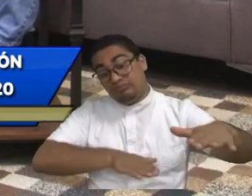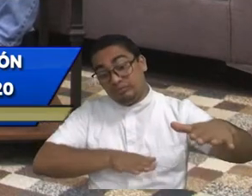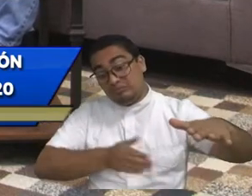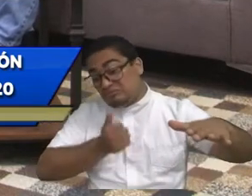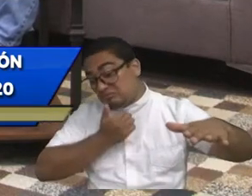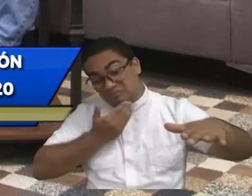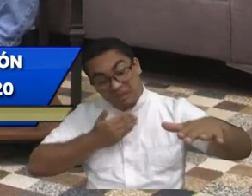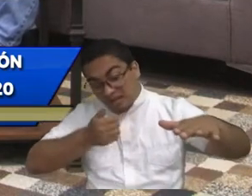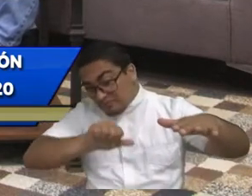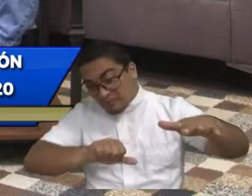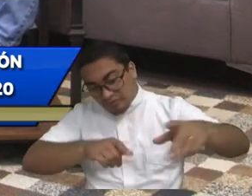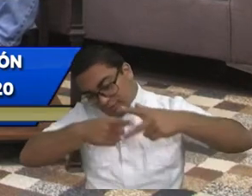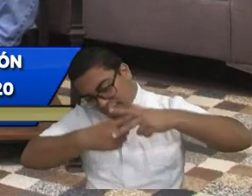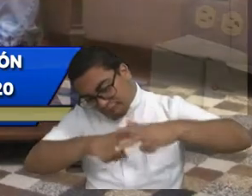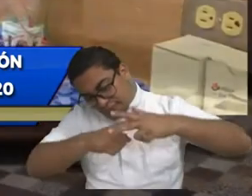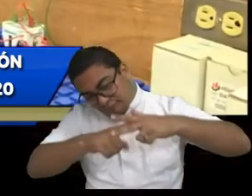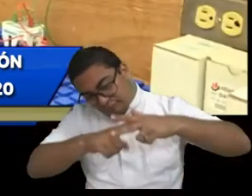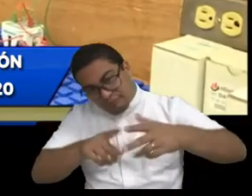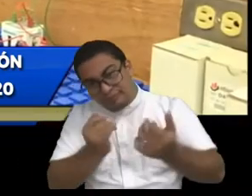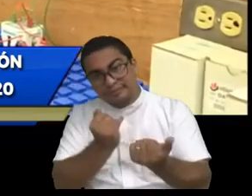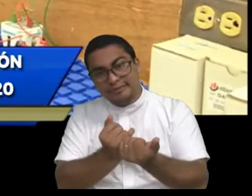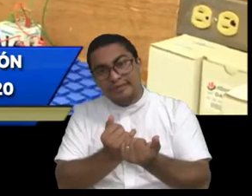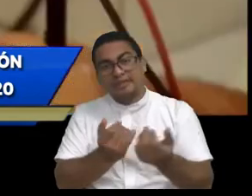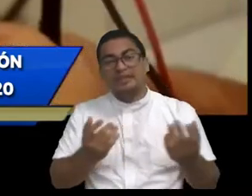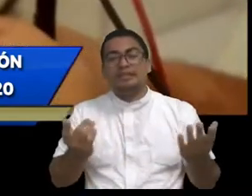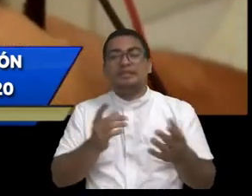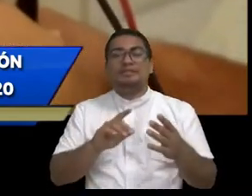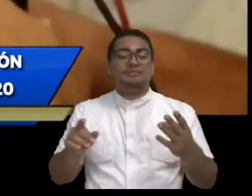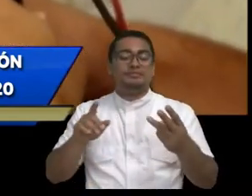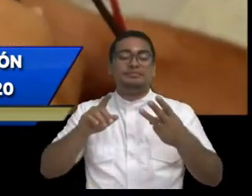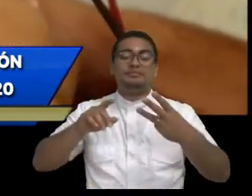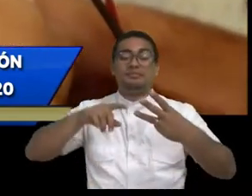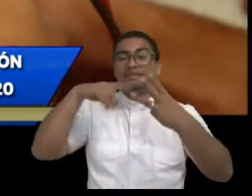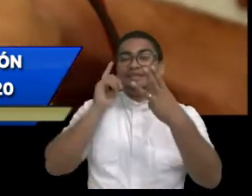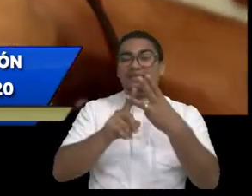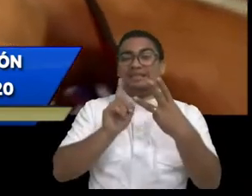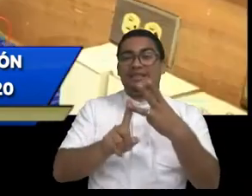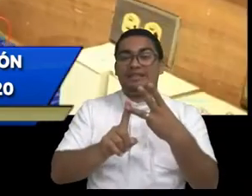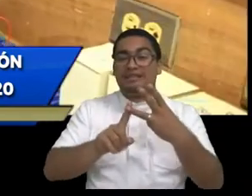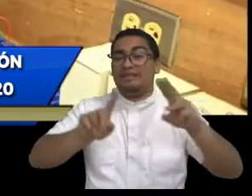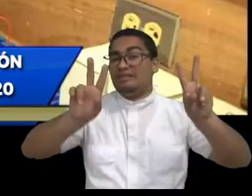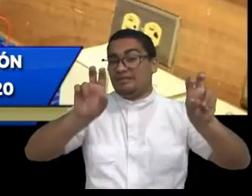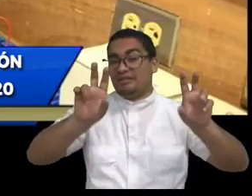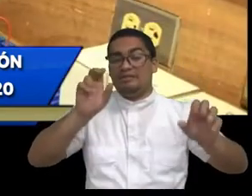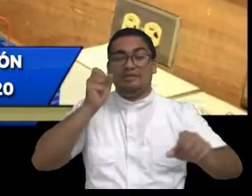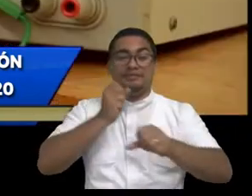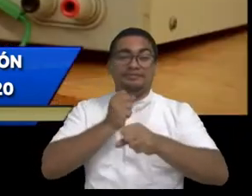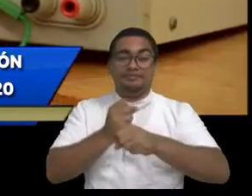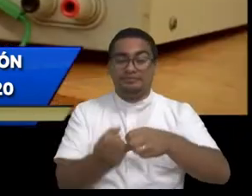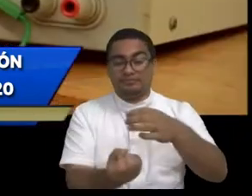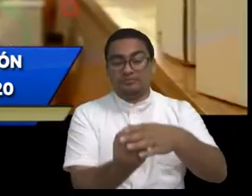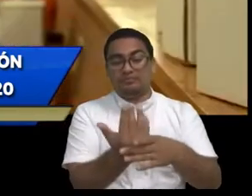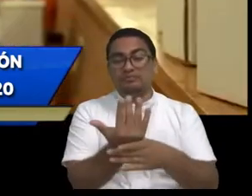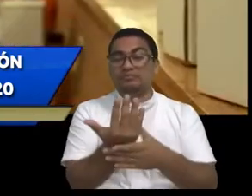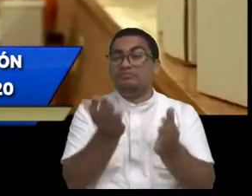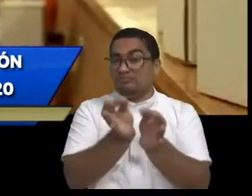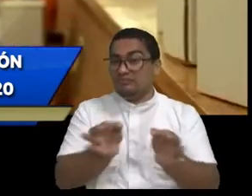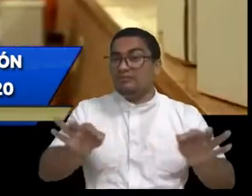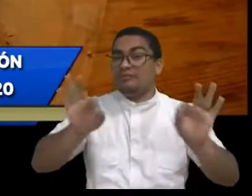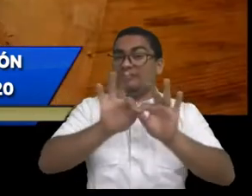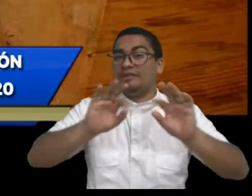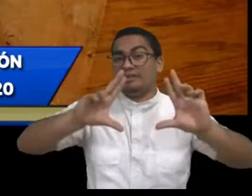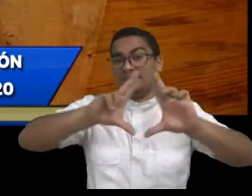también en el sector agropecuario pues lo que sabemos la relevancia que esto tiene para nuestro país en términos